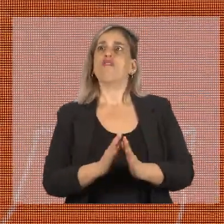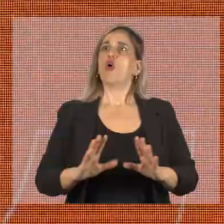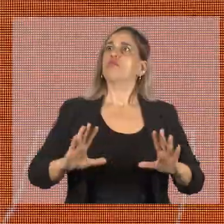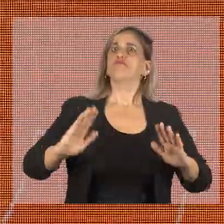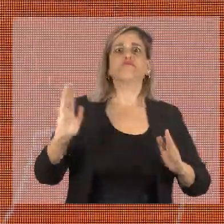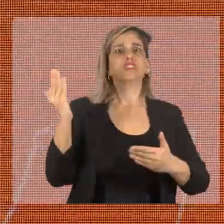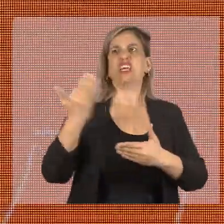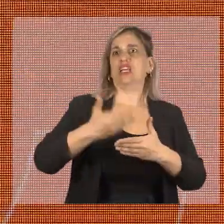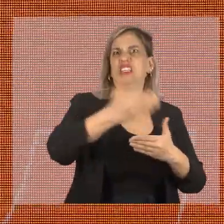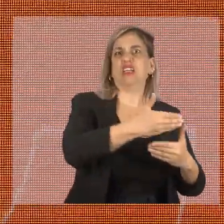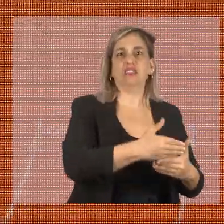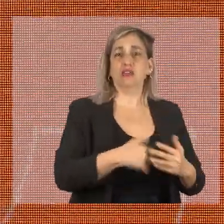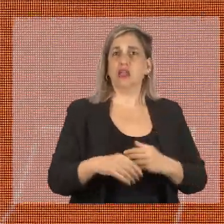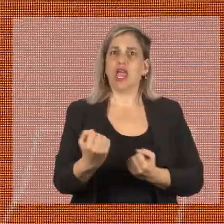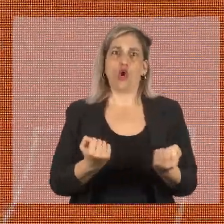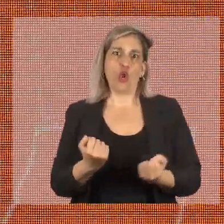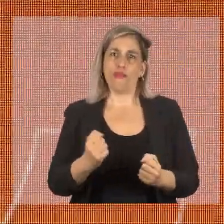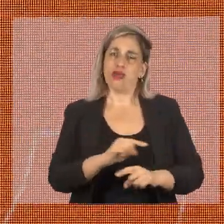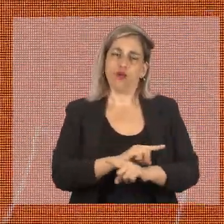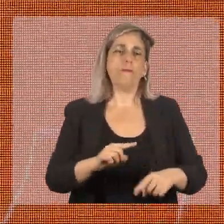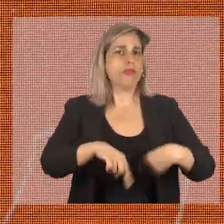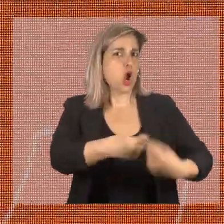llave de la economía.